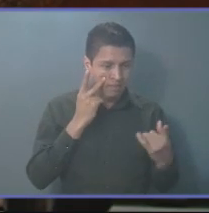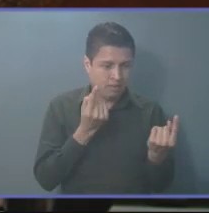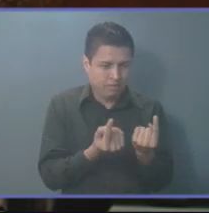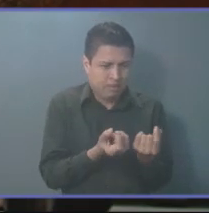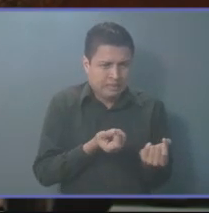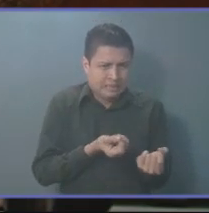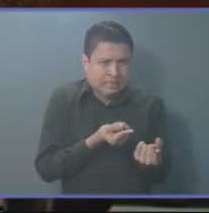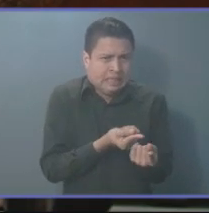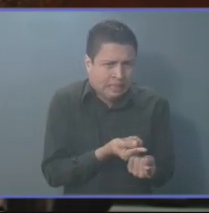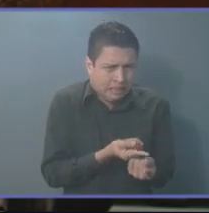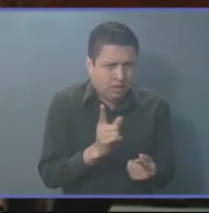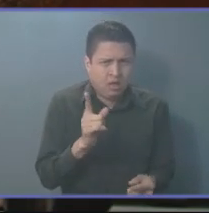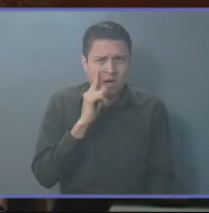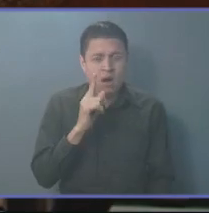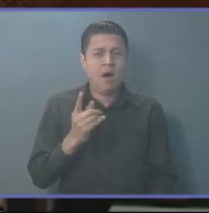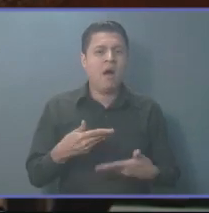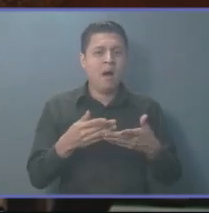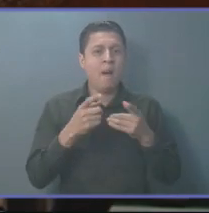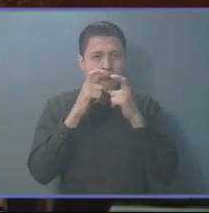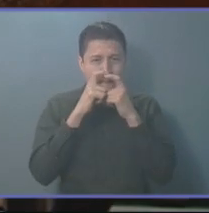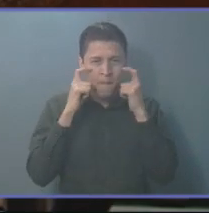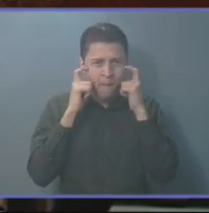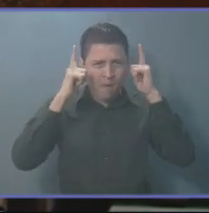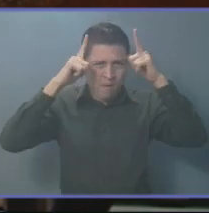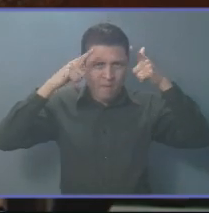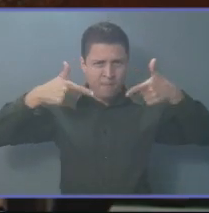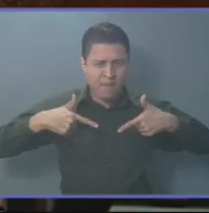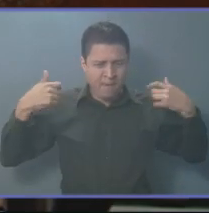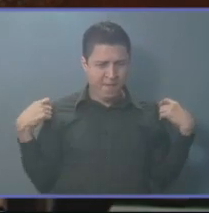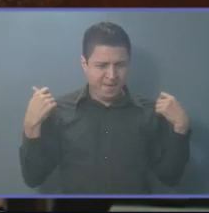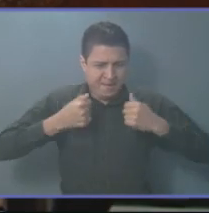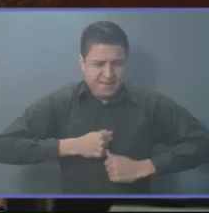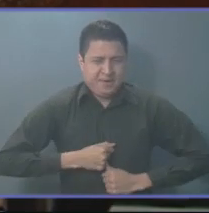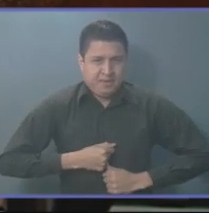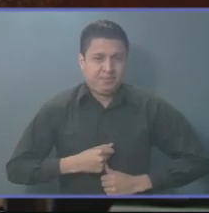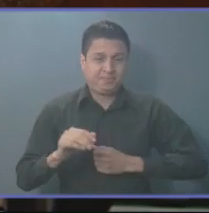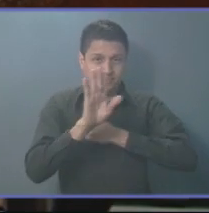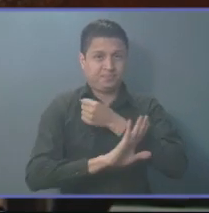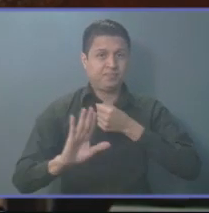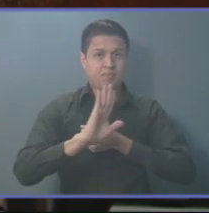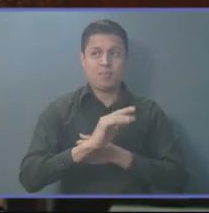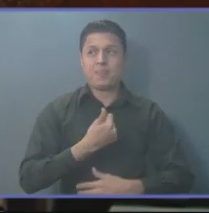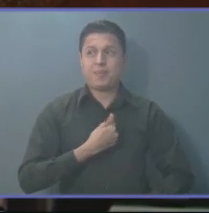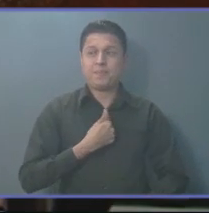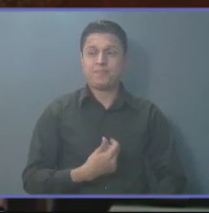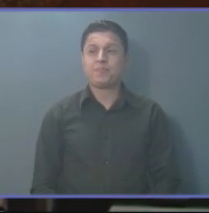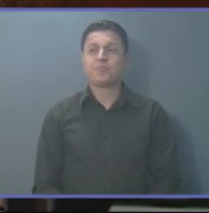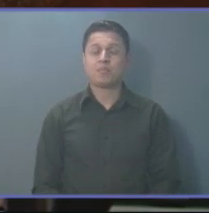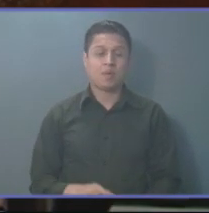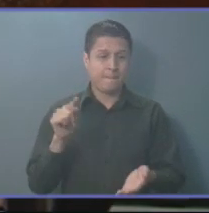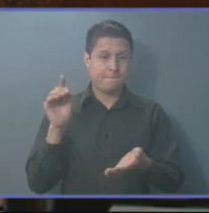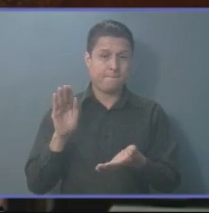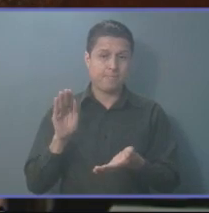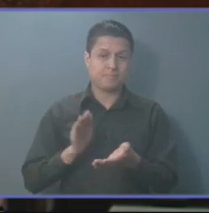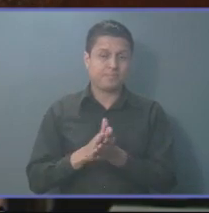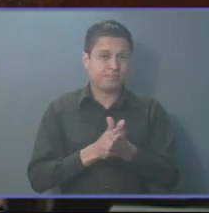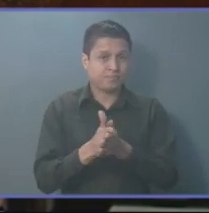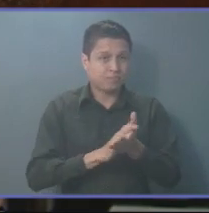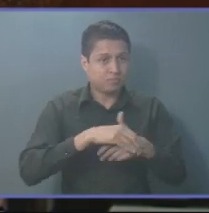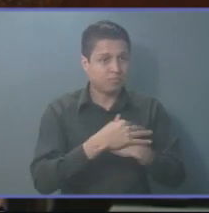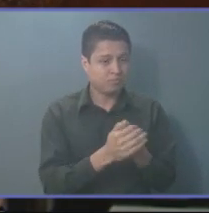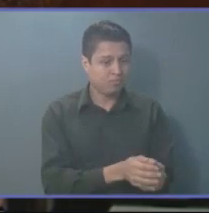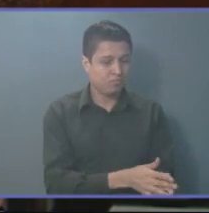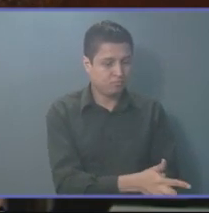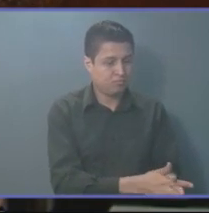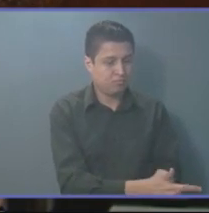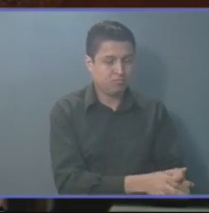cercanía, deberá proveerse de mascarillas, colocación de alcohol gel y lavado constante de